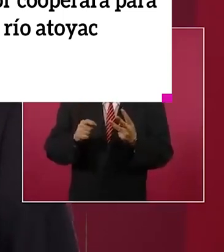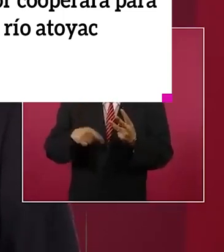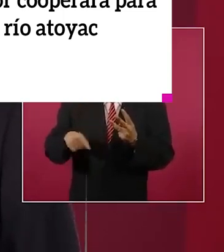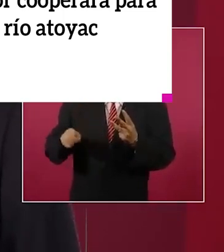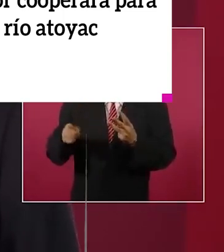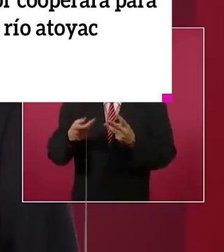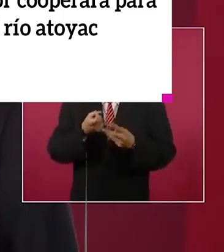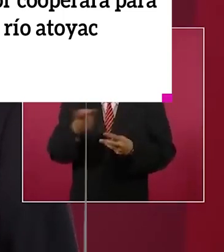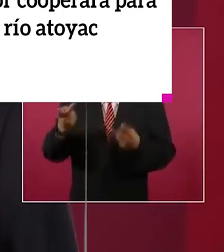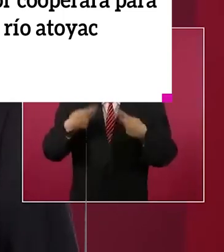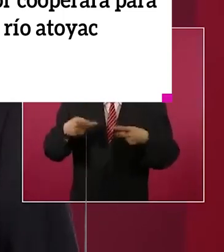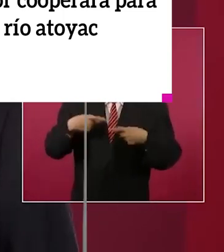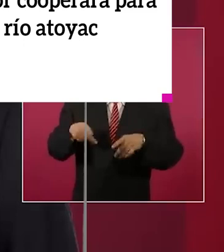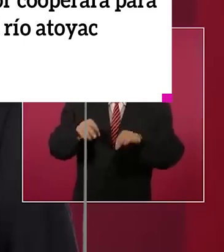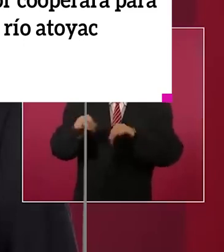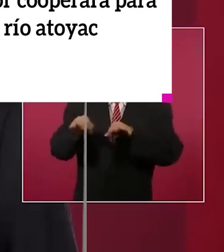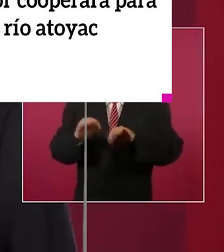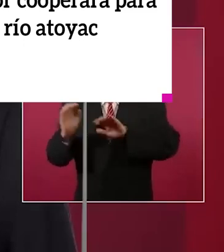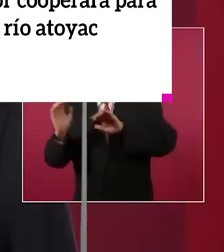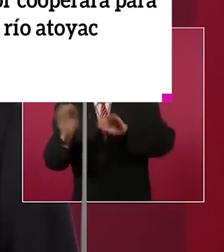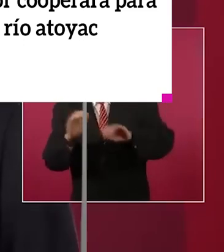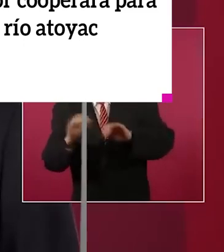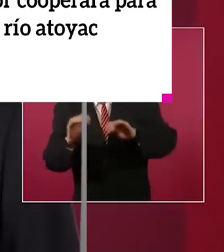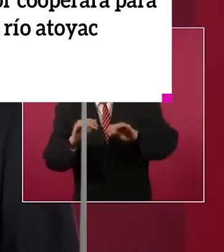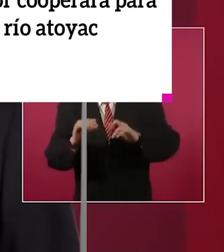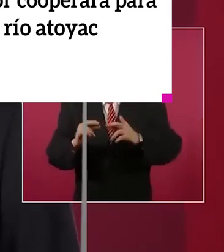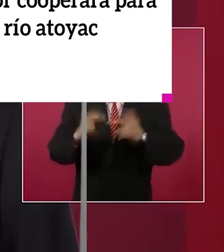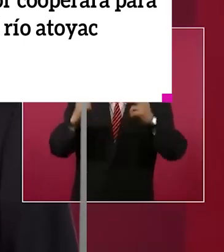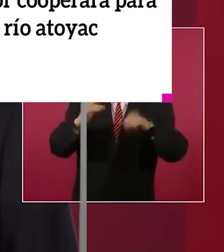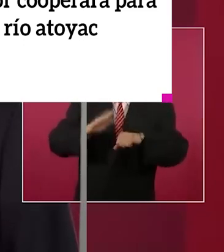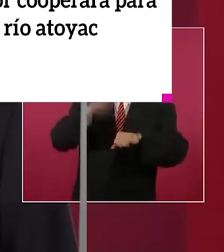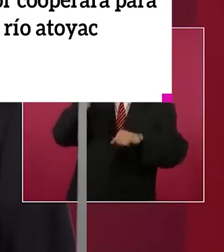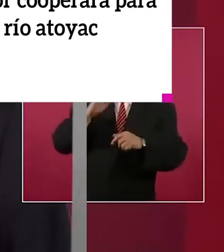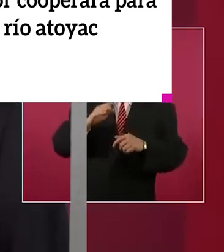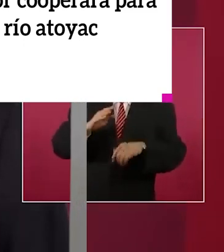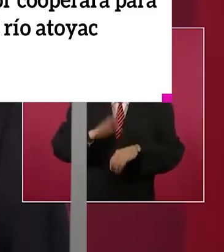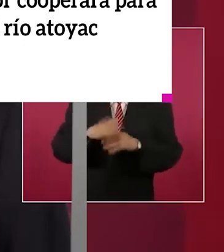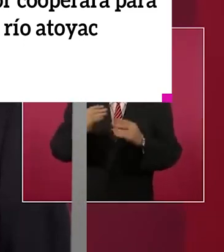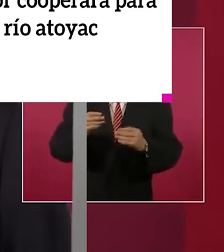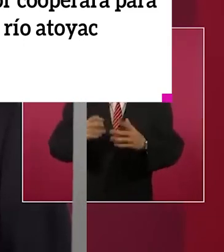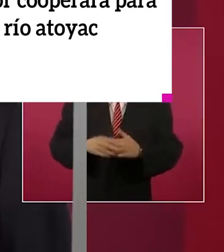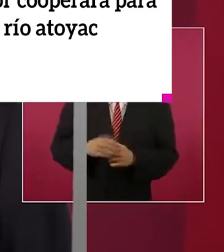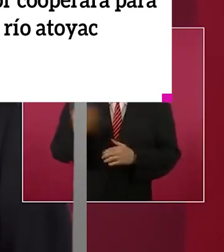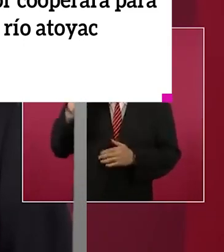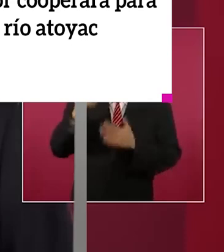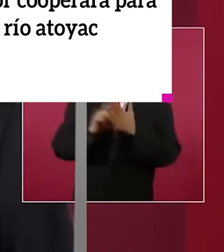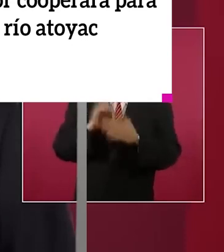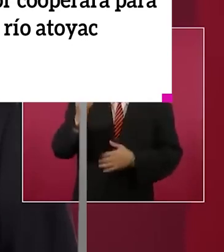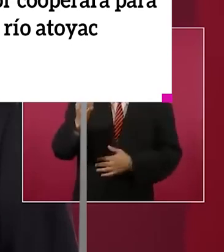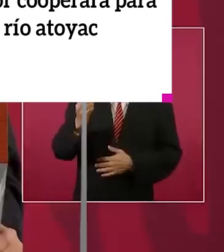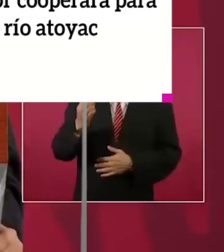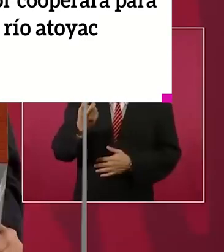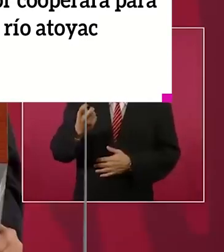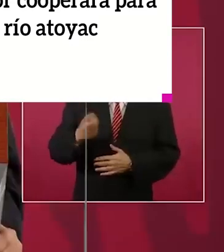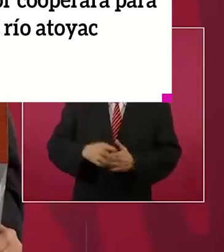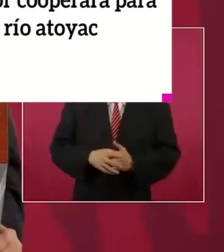ya dio instrucciones al secretario de Comunicaciones y Transportes, Jorge Nuño, para que se ponga en contacto con las autoridades de Puebla y